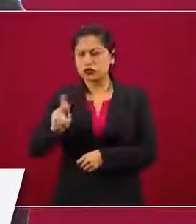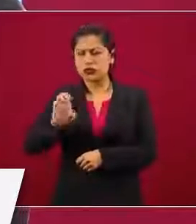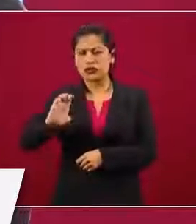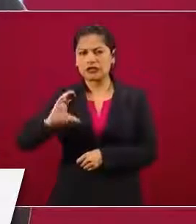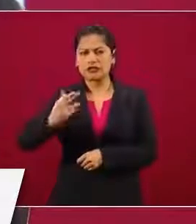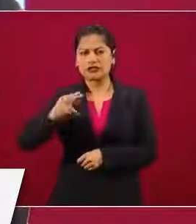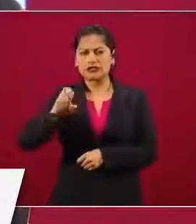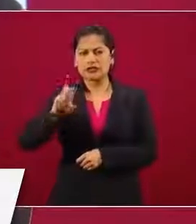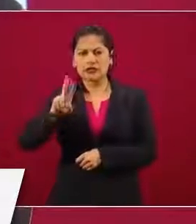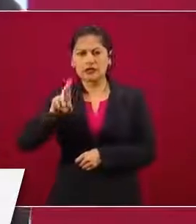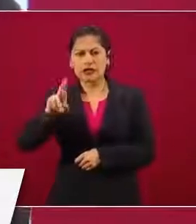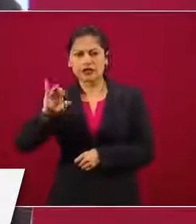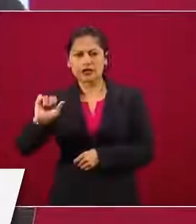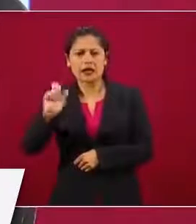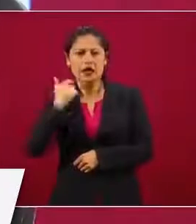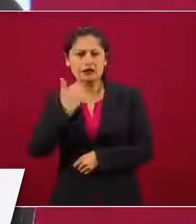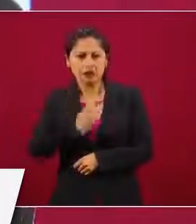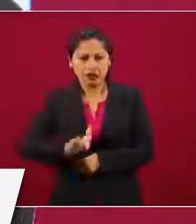Es eso,